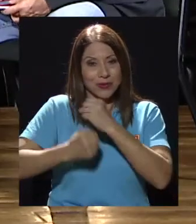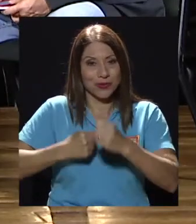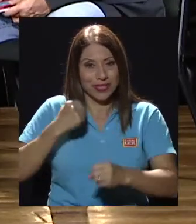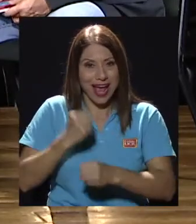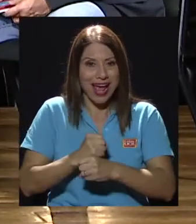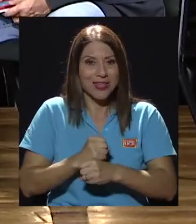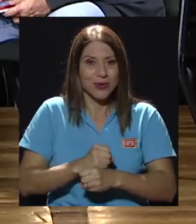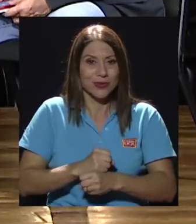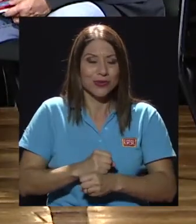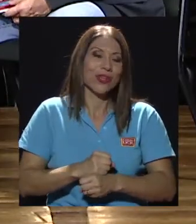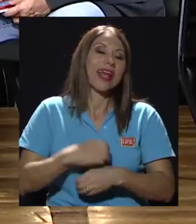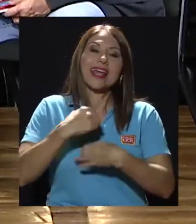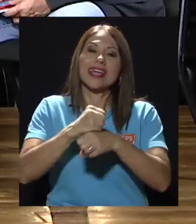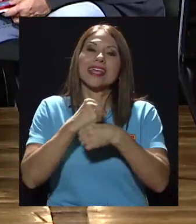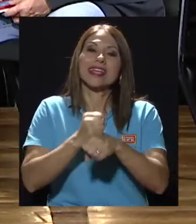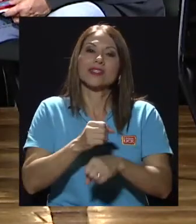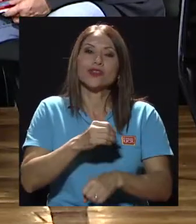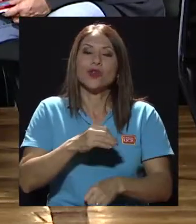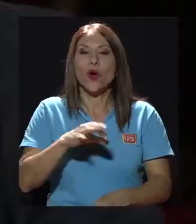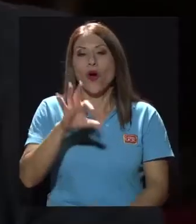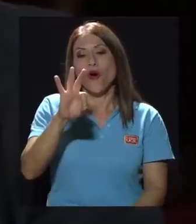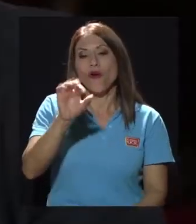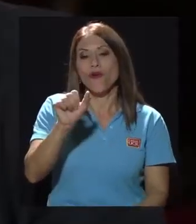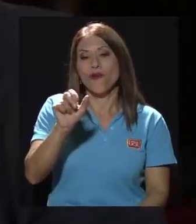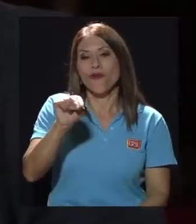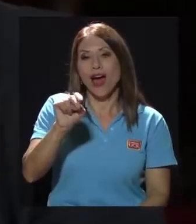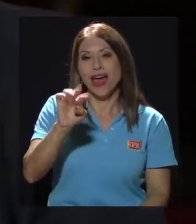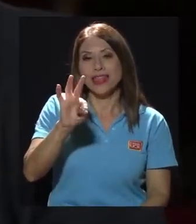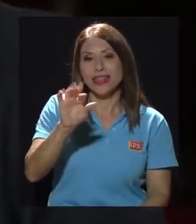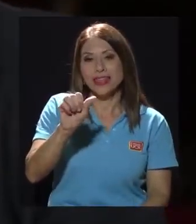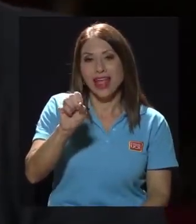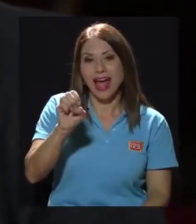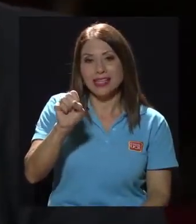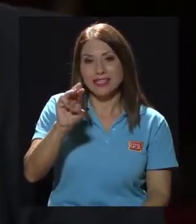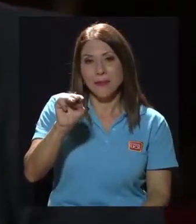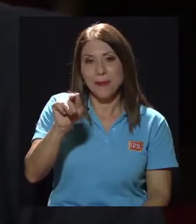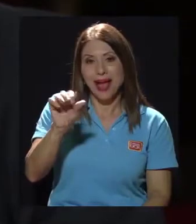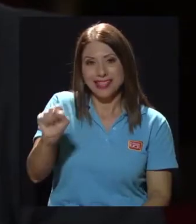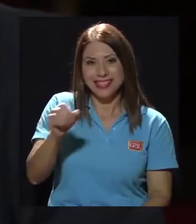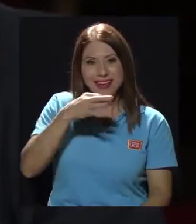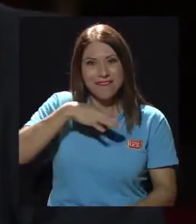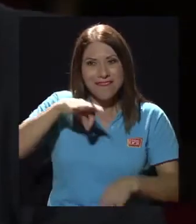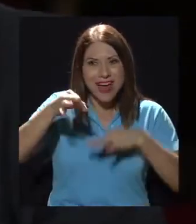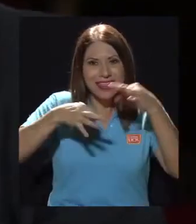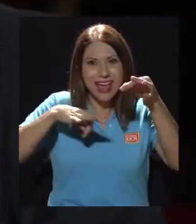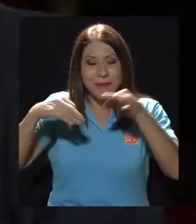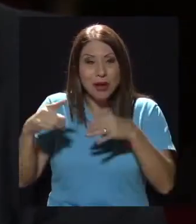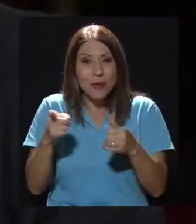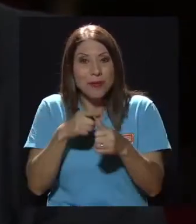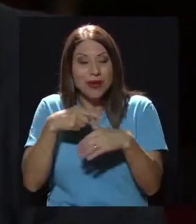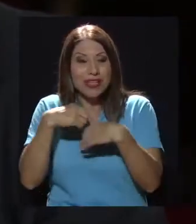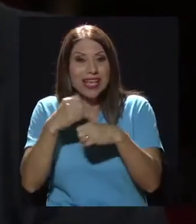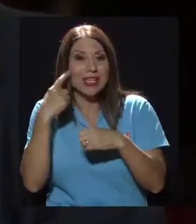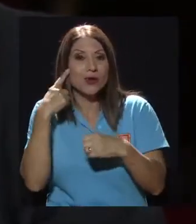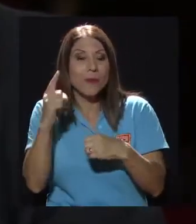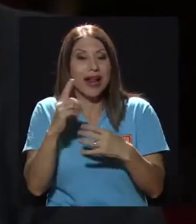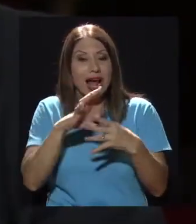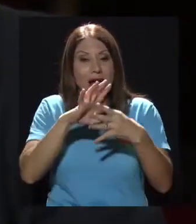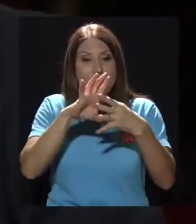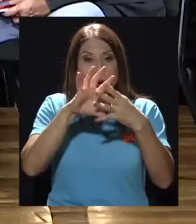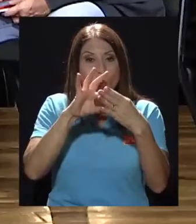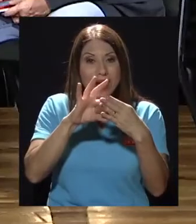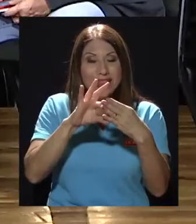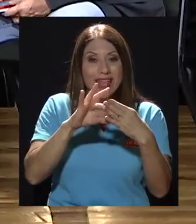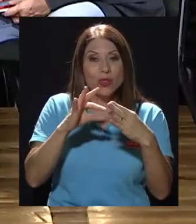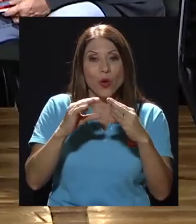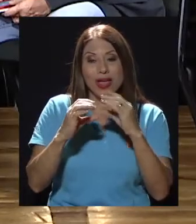hace algunos años nos hizo Fantasmas, ¿se acuerda? Que claro. Fue una de las primeras obras que se hicieron para cuarteto de cuerdas y flauta. Y flauta sol. Sol.